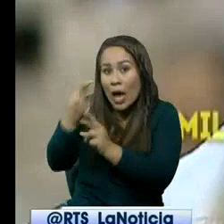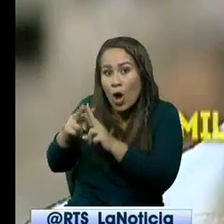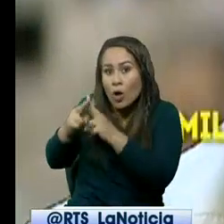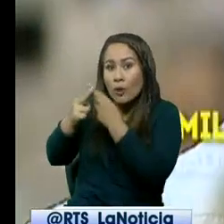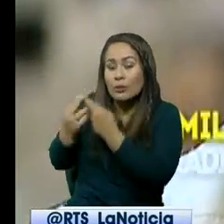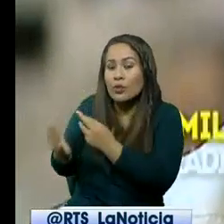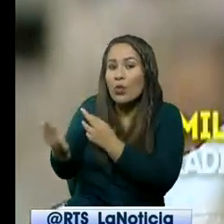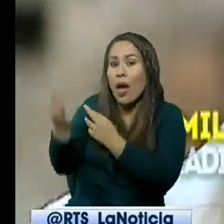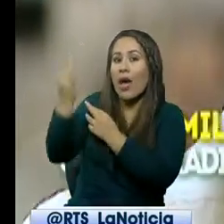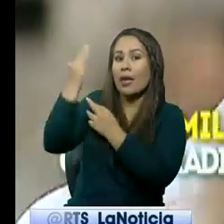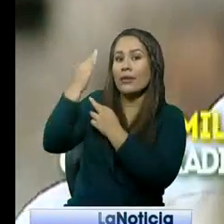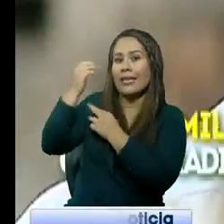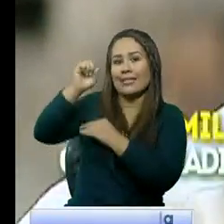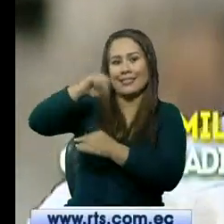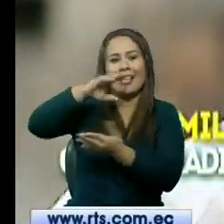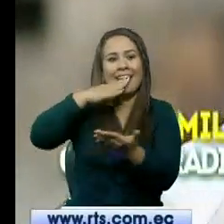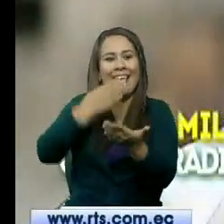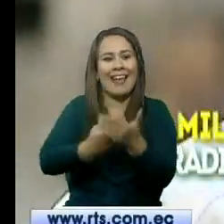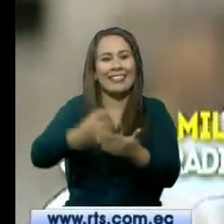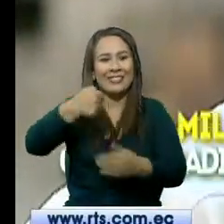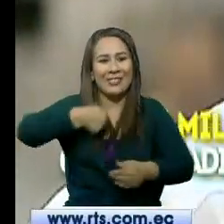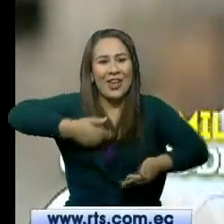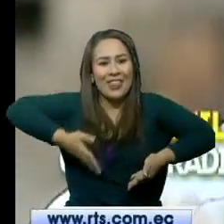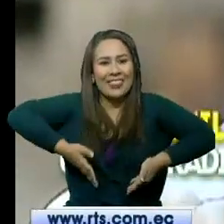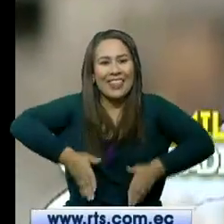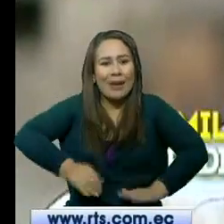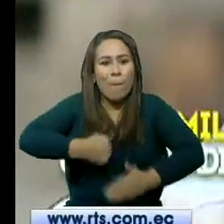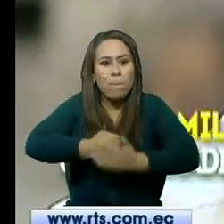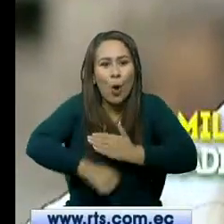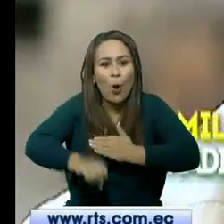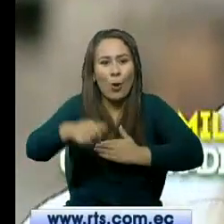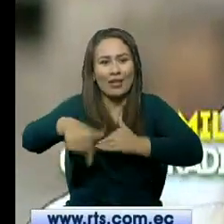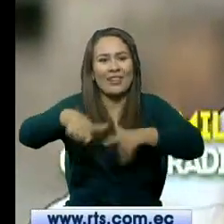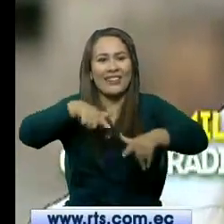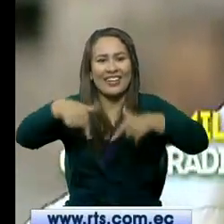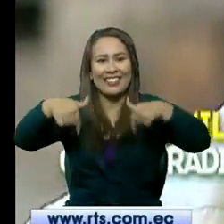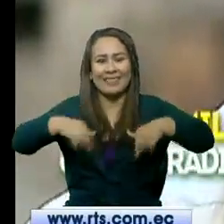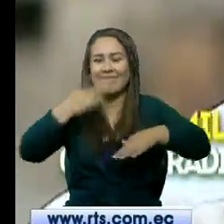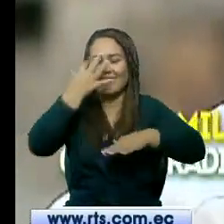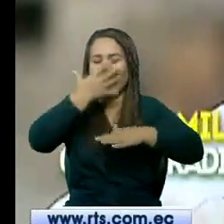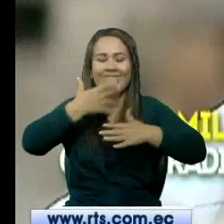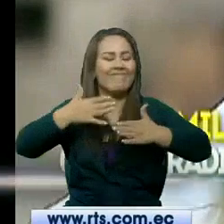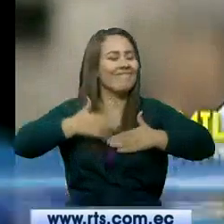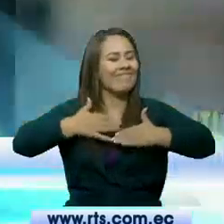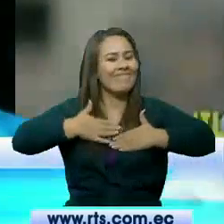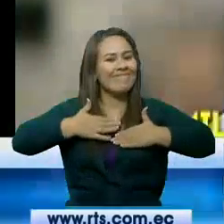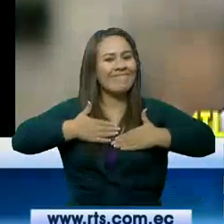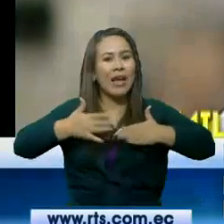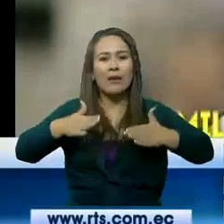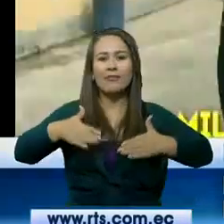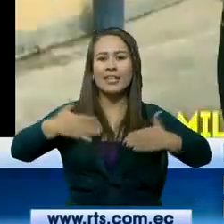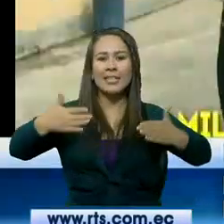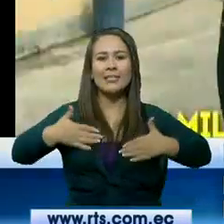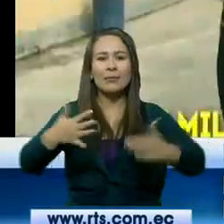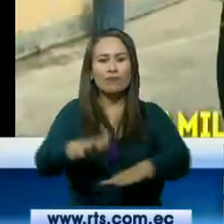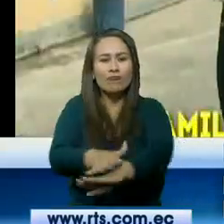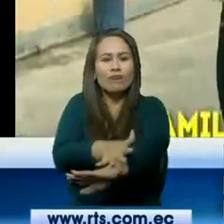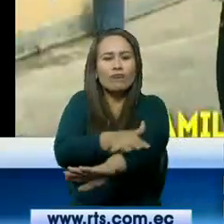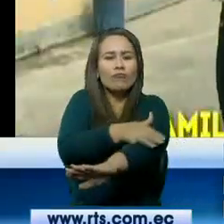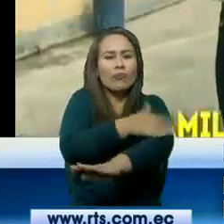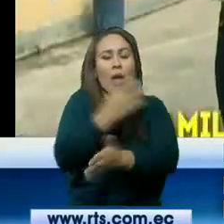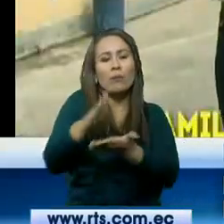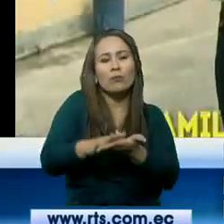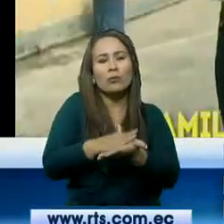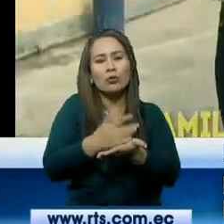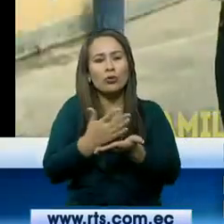tradición. Gracias a Dios nacimos de esta tierra maravillosa que es Cayambe, en donde la música fluye por sí sola. Hemos hecho